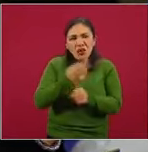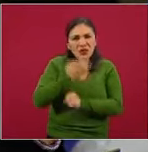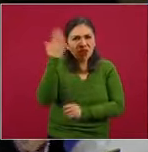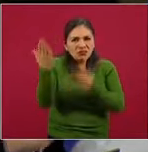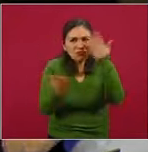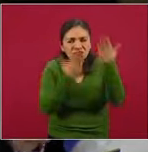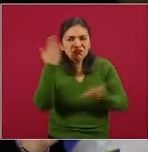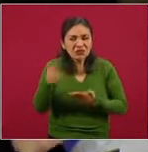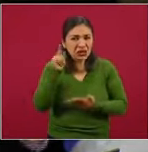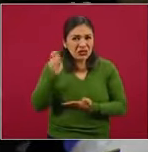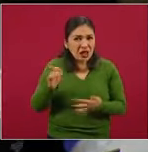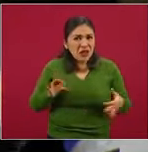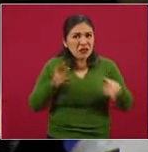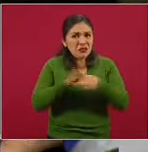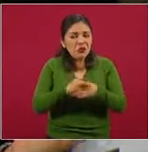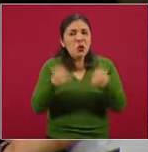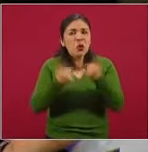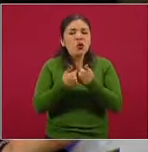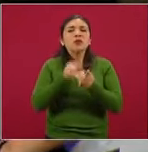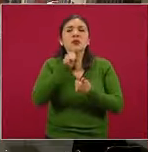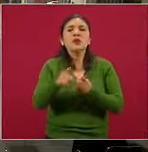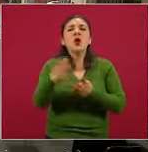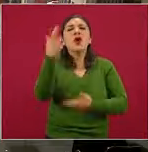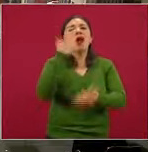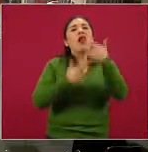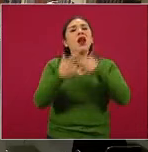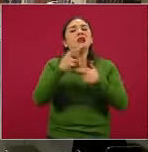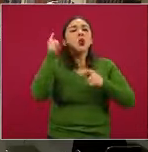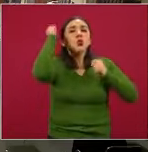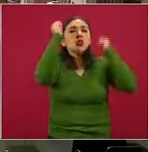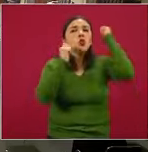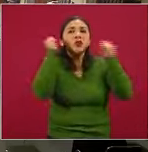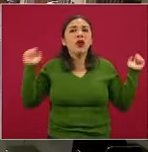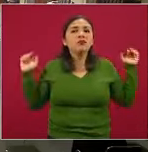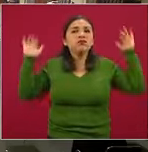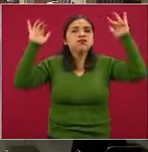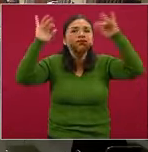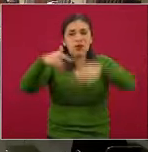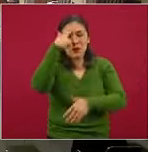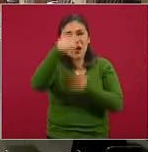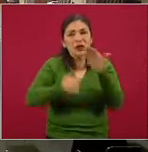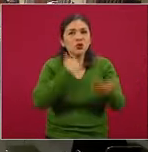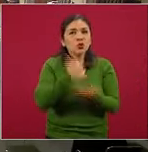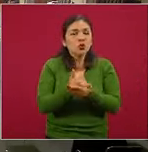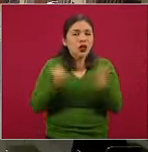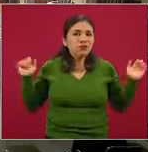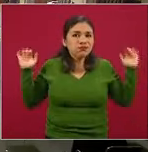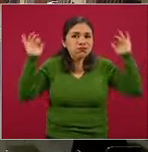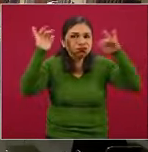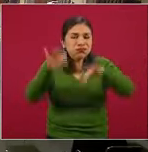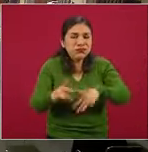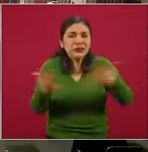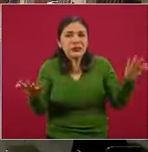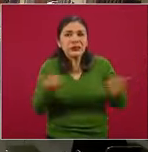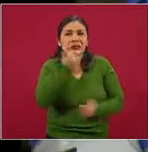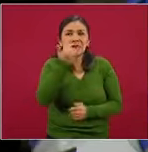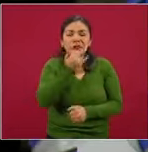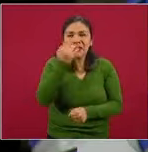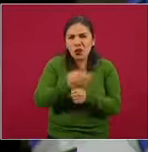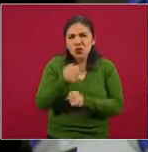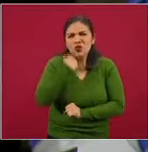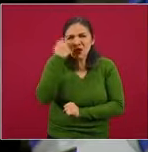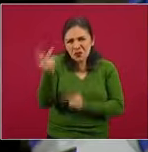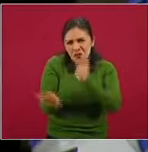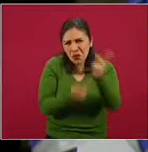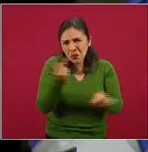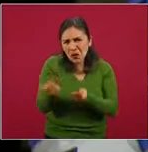tiene una relación con el regreso de turistas a las ciudades, ¿no? Entonces, yo quería preguntarle